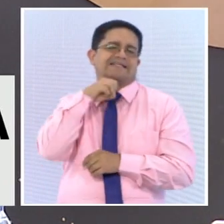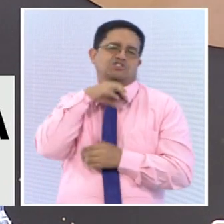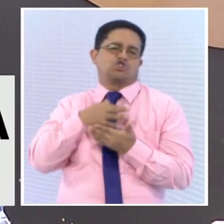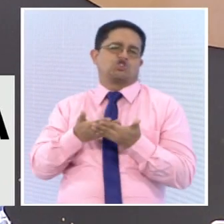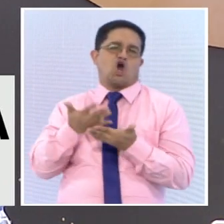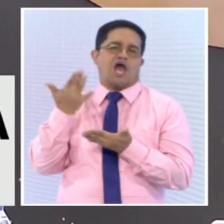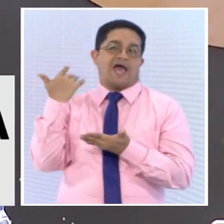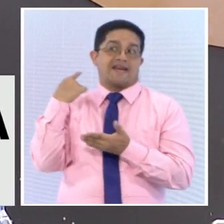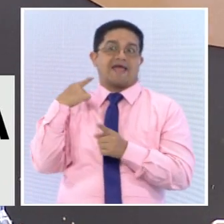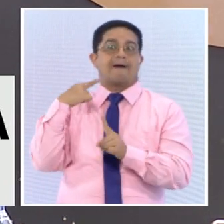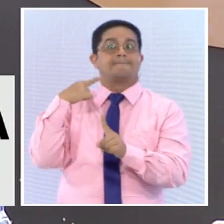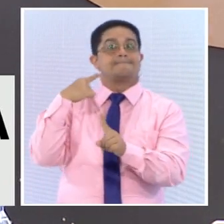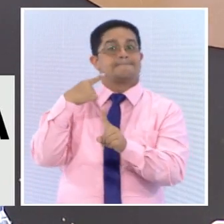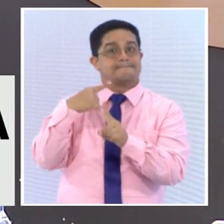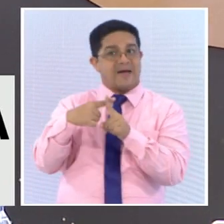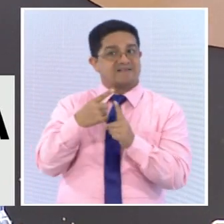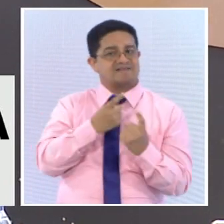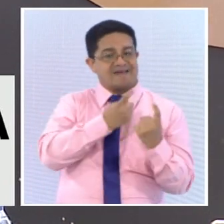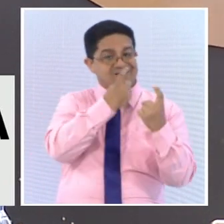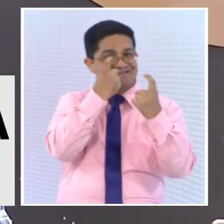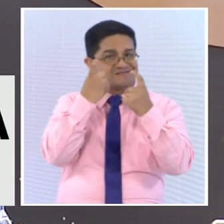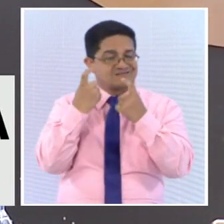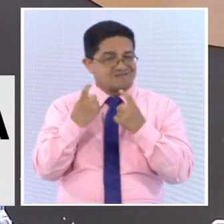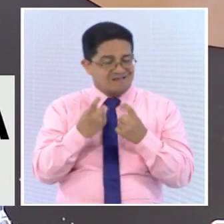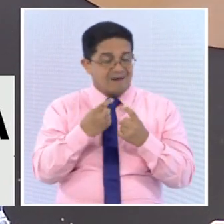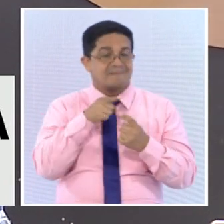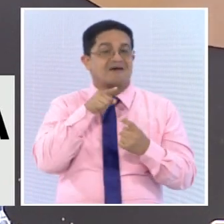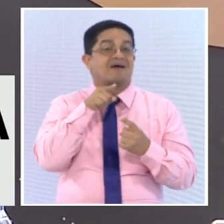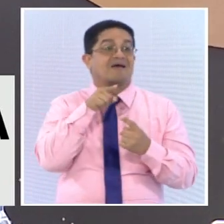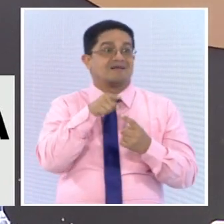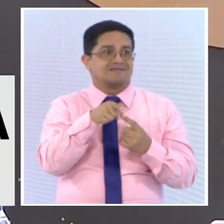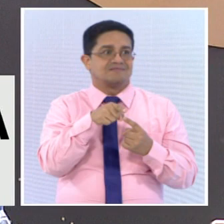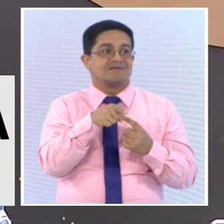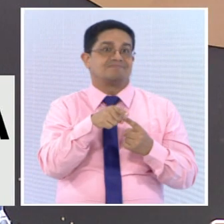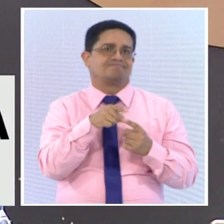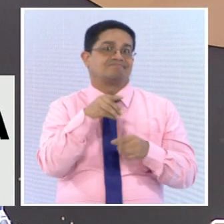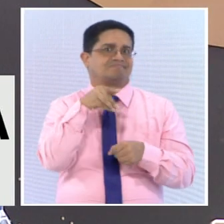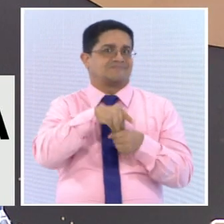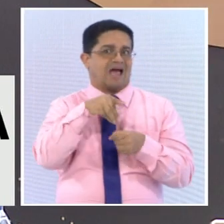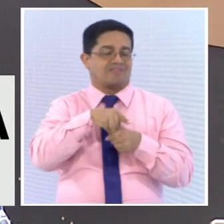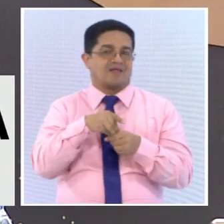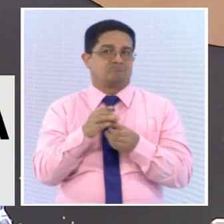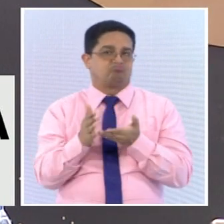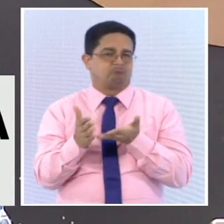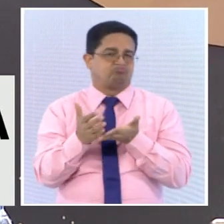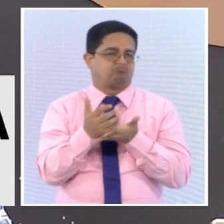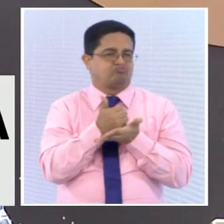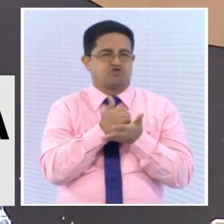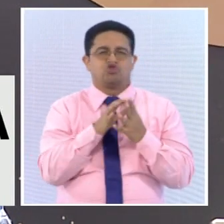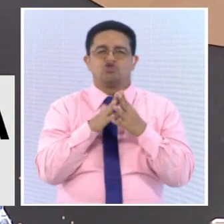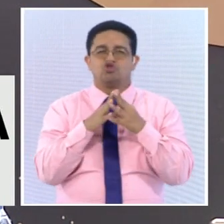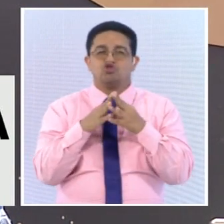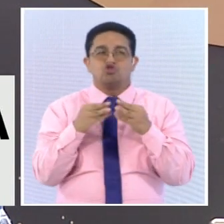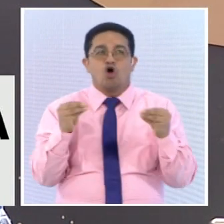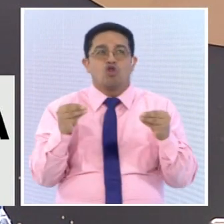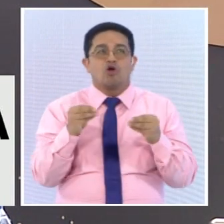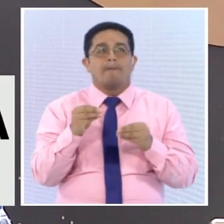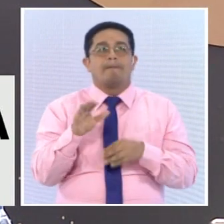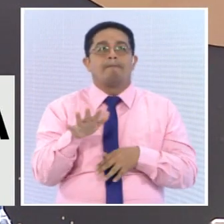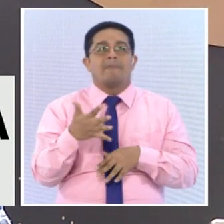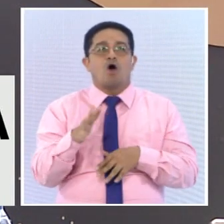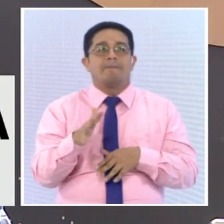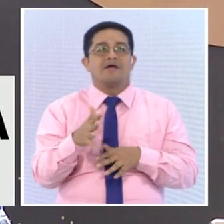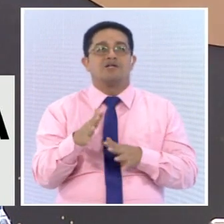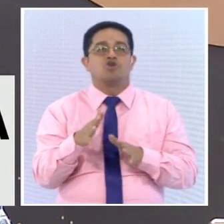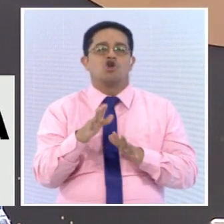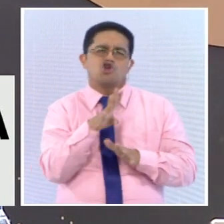tiene del laboratorio o de la unidad, es una integración de data que estamos hablando más con todo lo que sea, se pueden ver más o menos unos 90